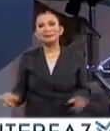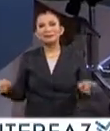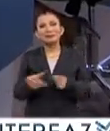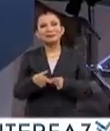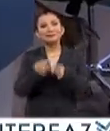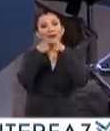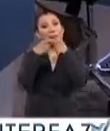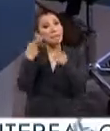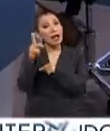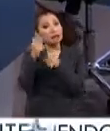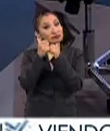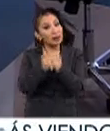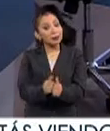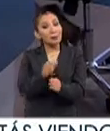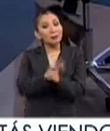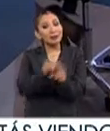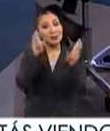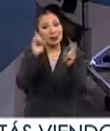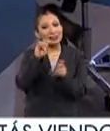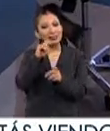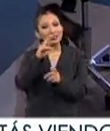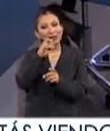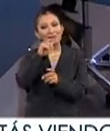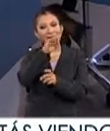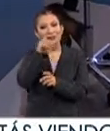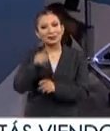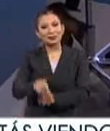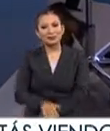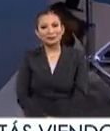breve pausa, pero no se vayan, tenemos más temas en Interfaz.